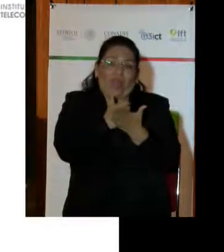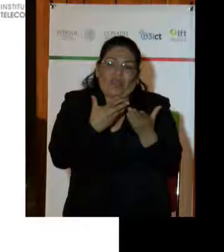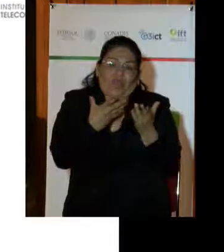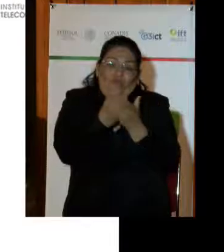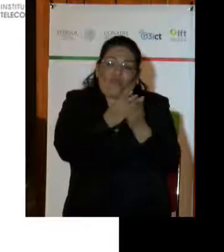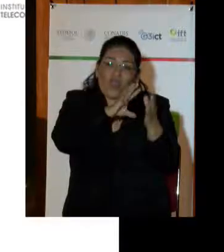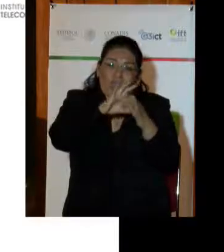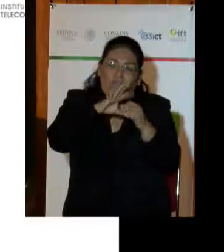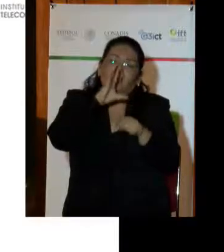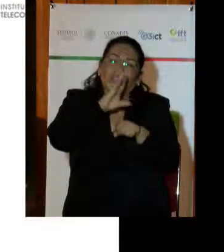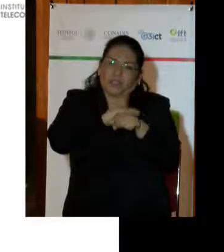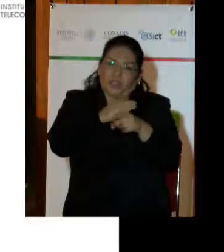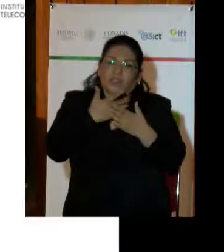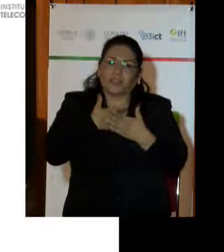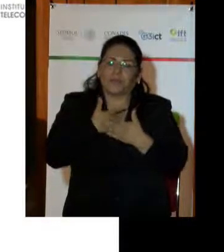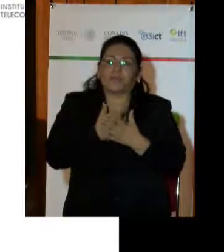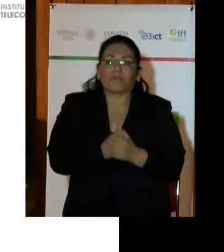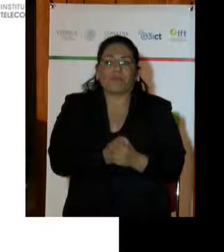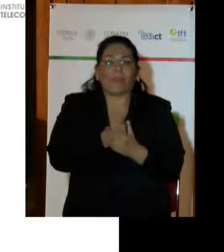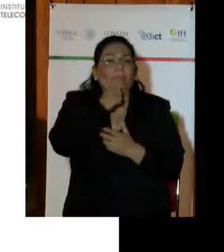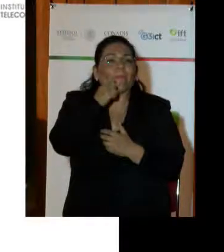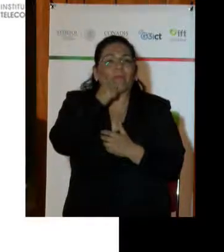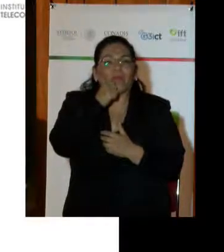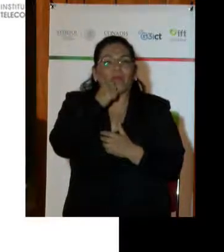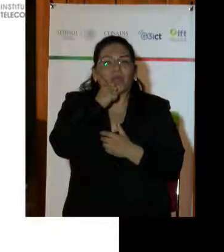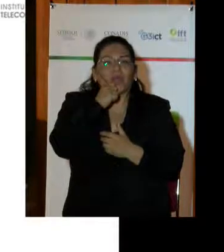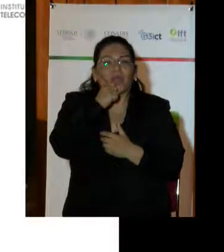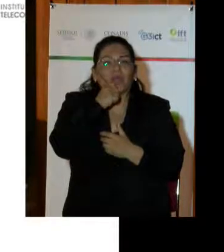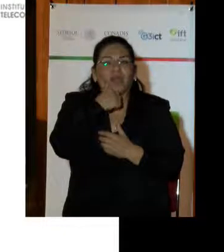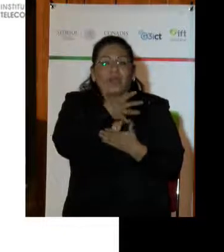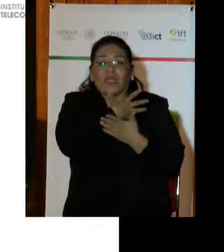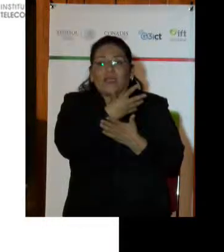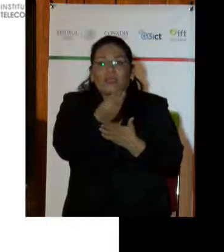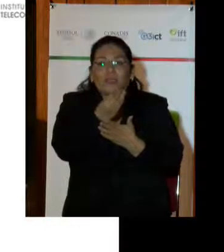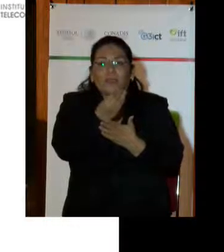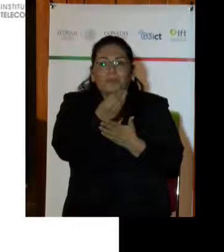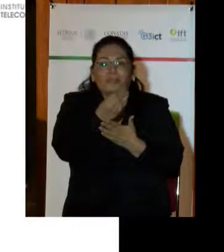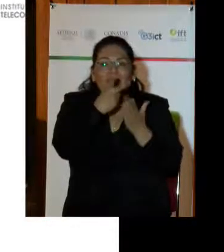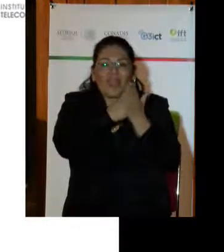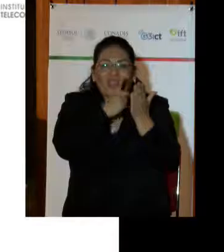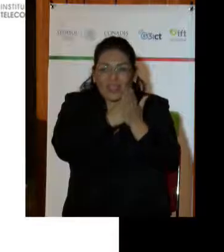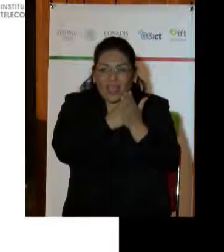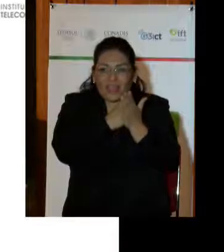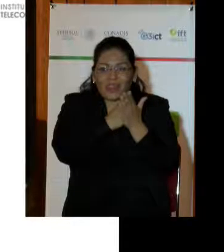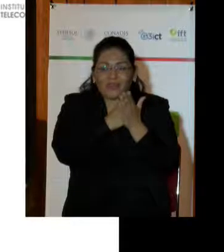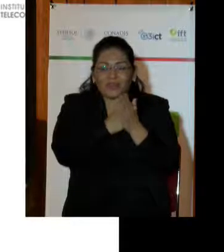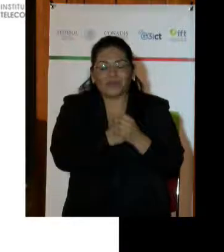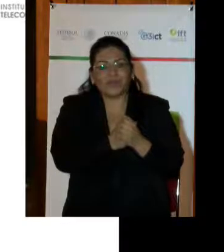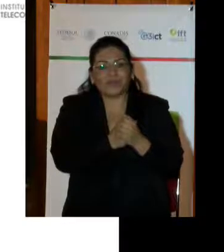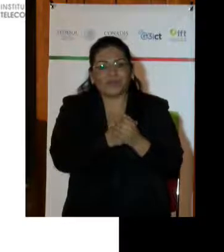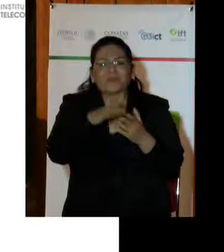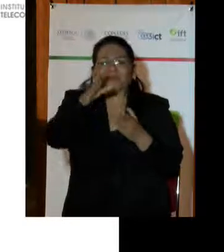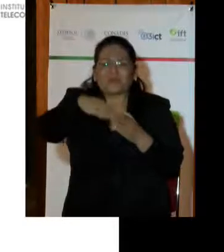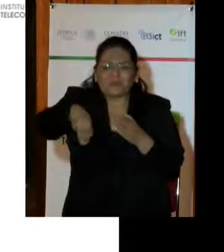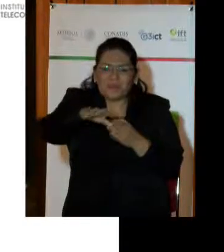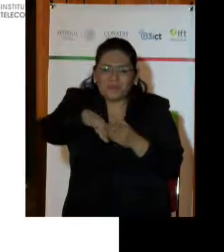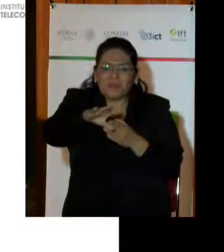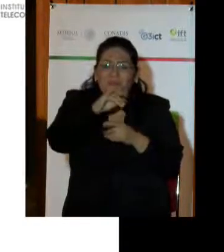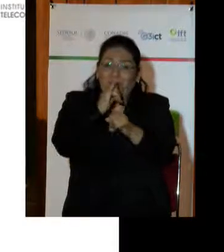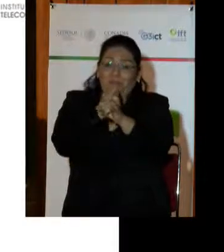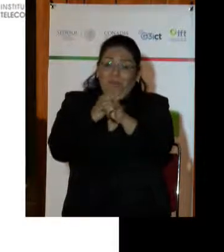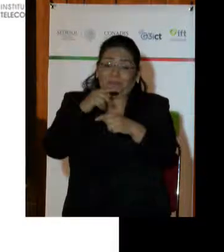Me permití ayer dedicar unas dos o tres horas a buscar páginas de internet